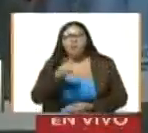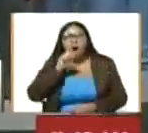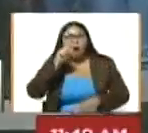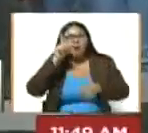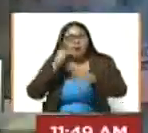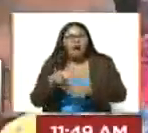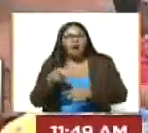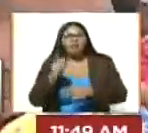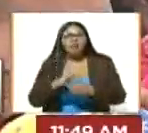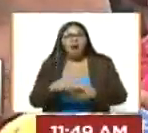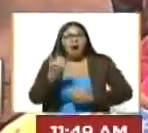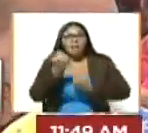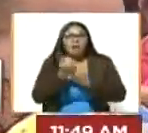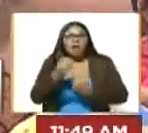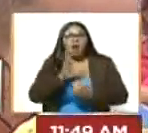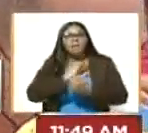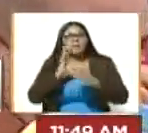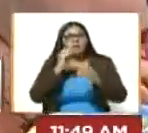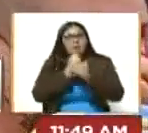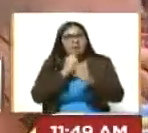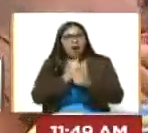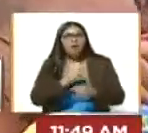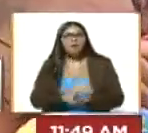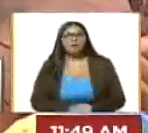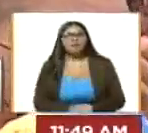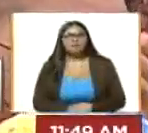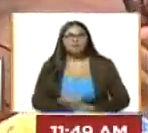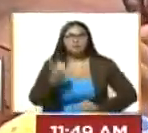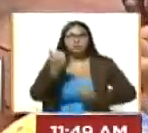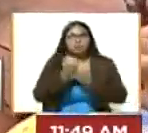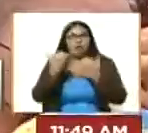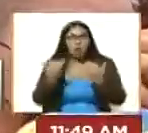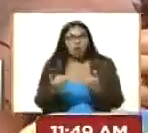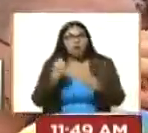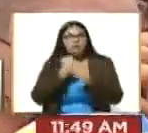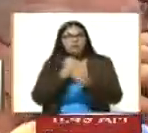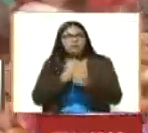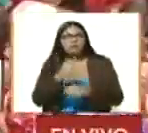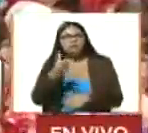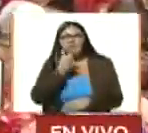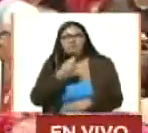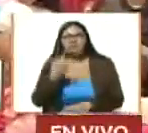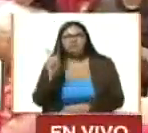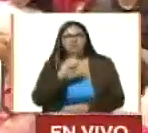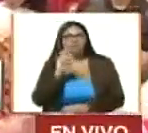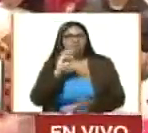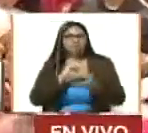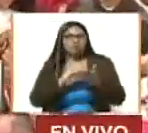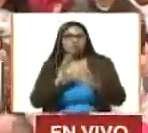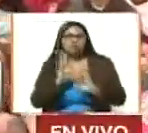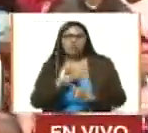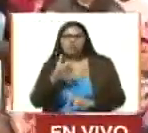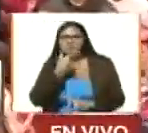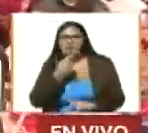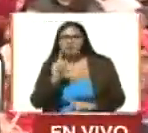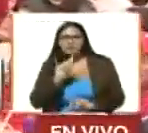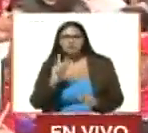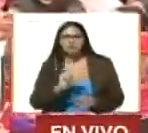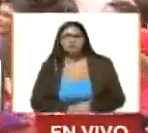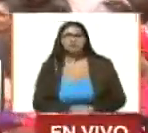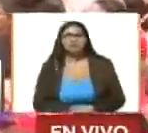de apoyarlo en su trabajo. De apoyarla en su trabajo. No es fácil lo que les va a tocar. No